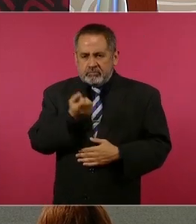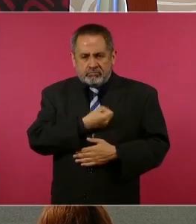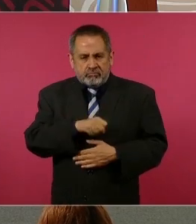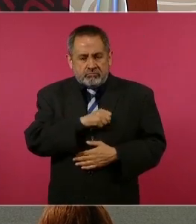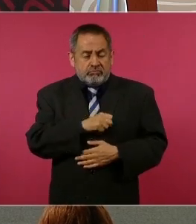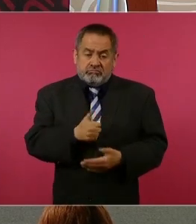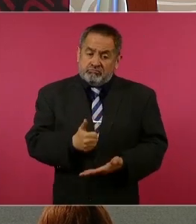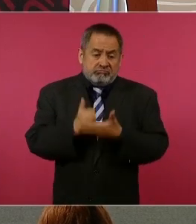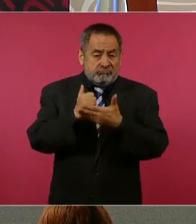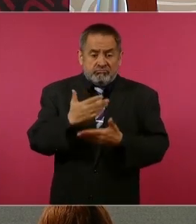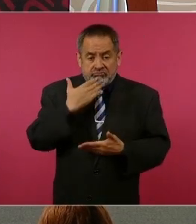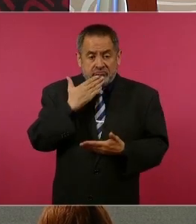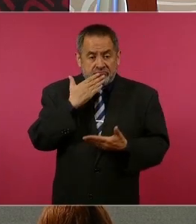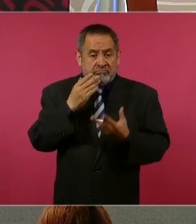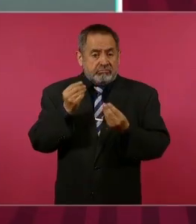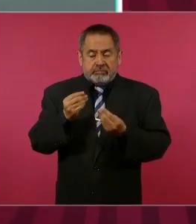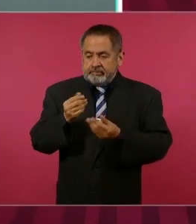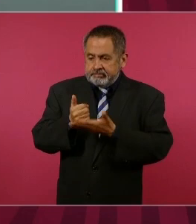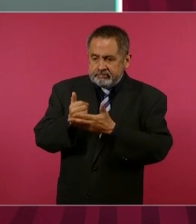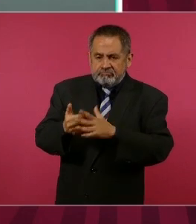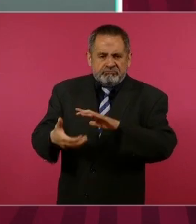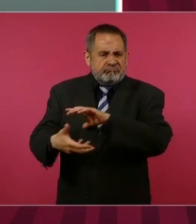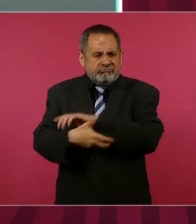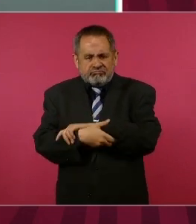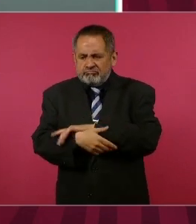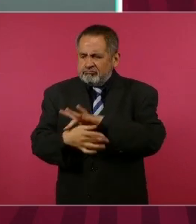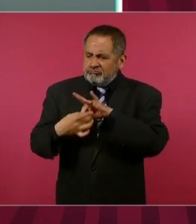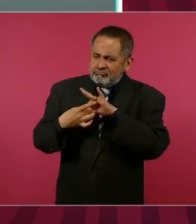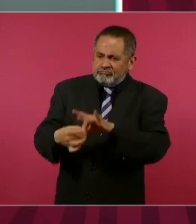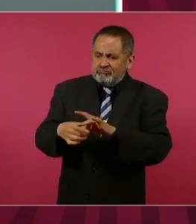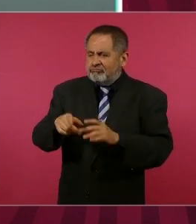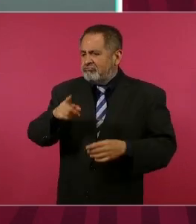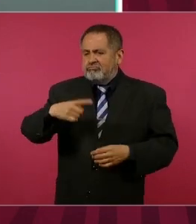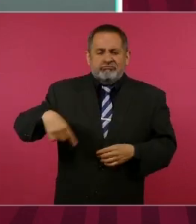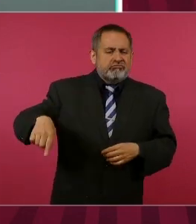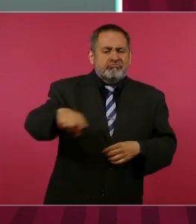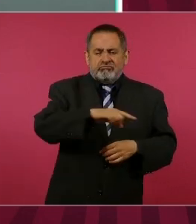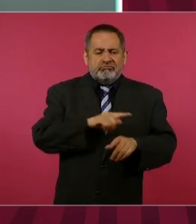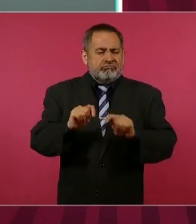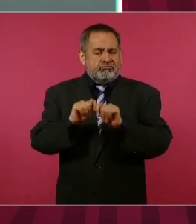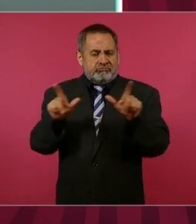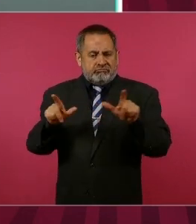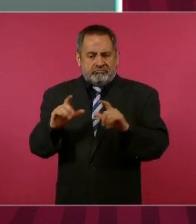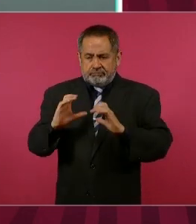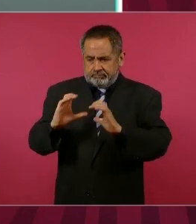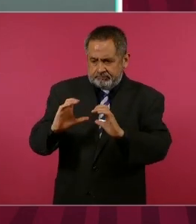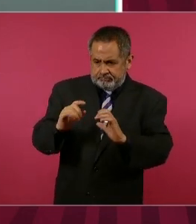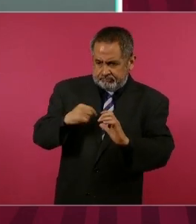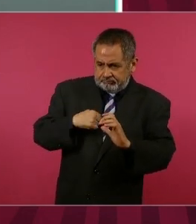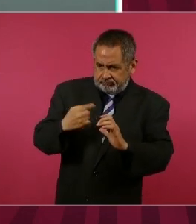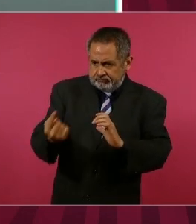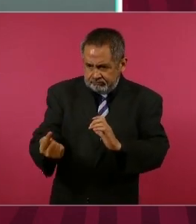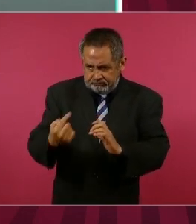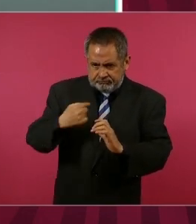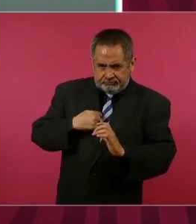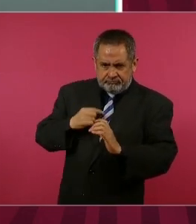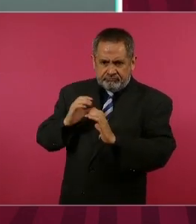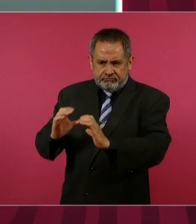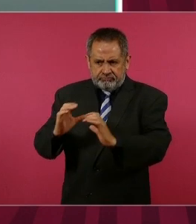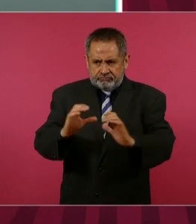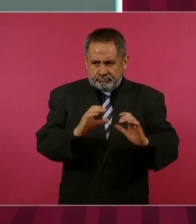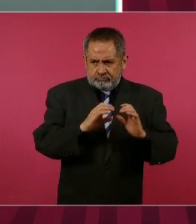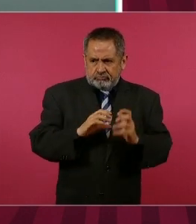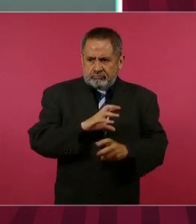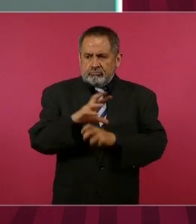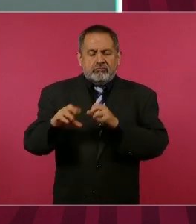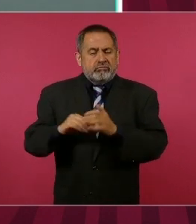que favorece la fraternidad y la unión para cuidarnos mutuamente y construir un futuro